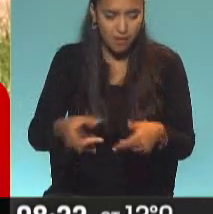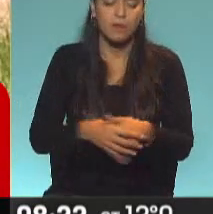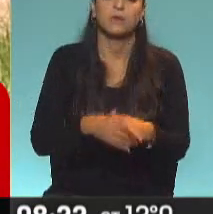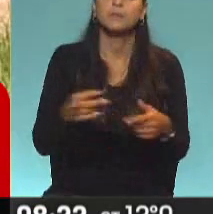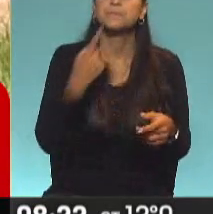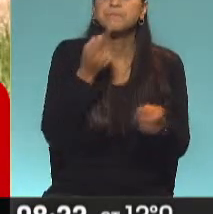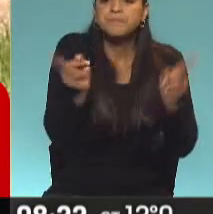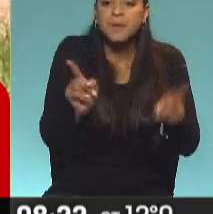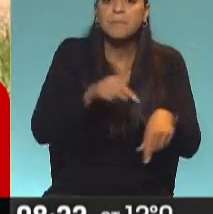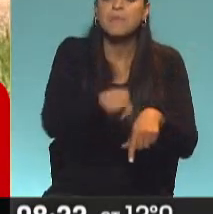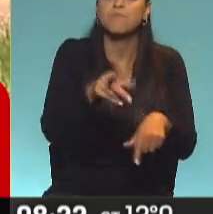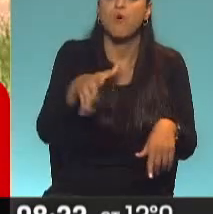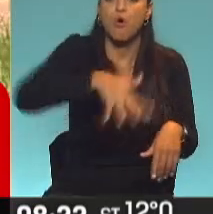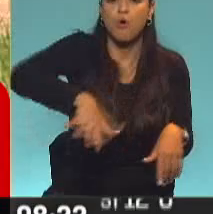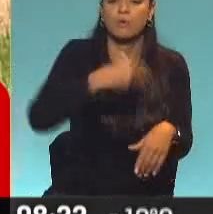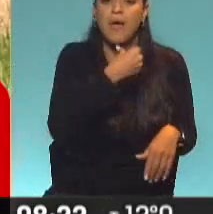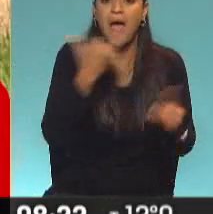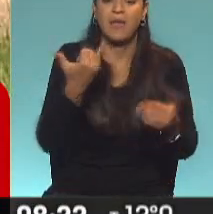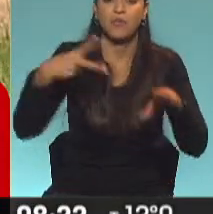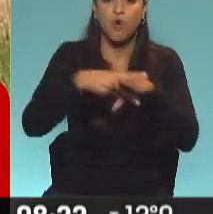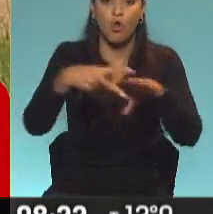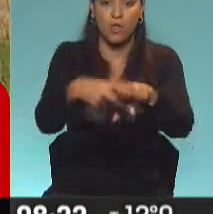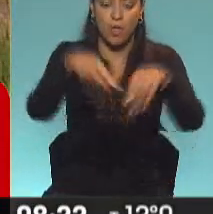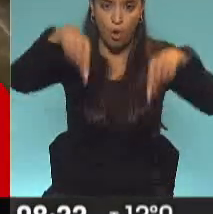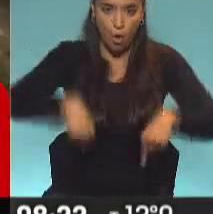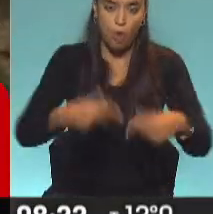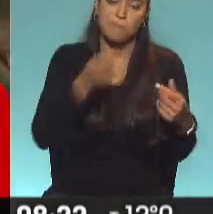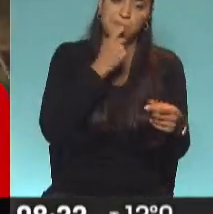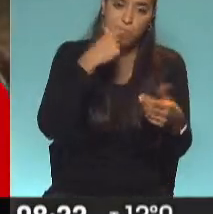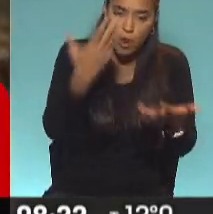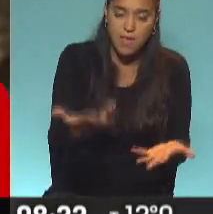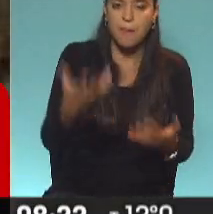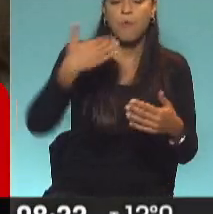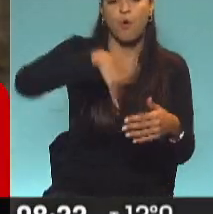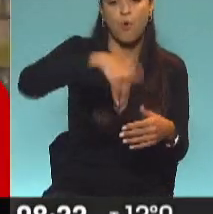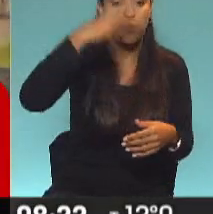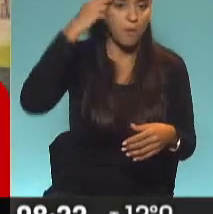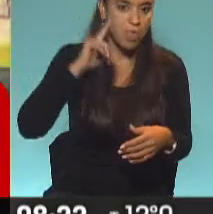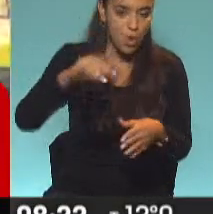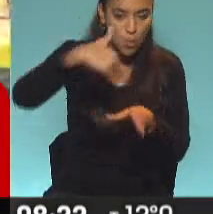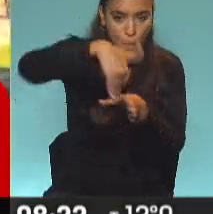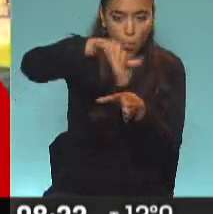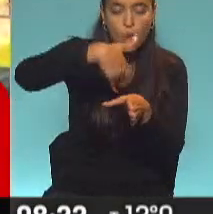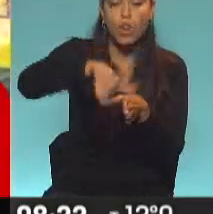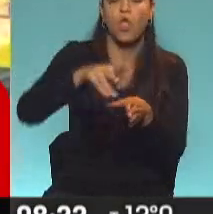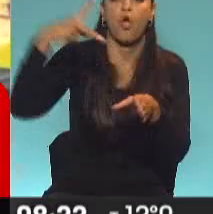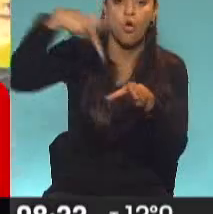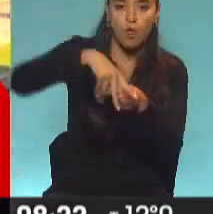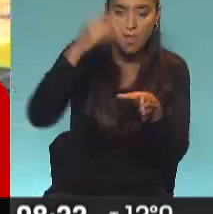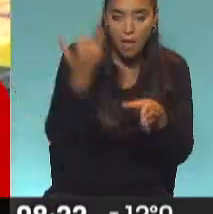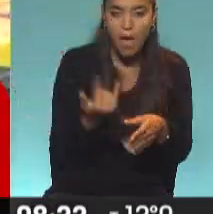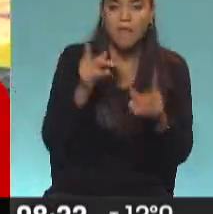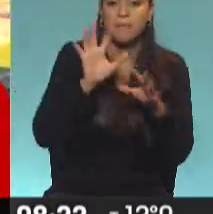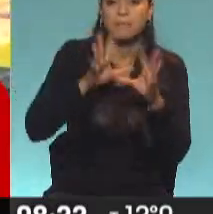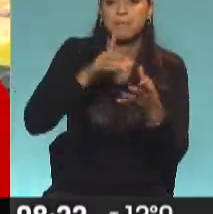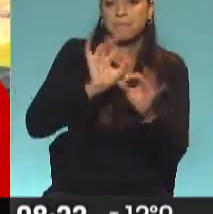está sucediendo en Guernica, hay diferentes cortes esta mañana, a lo largo, por ejemplo, de la avenida 9 de Julio, también muy cerca del